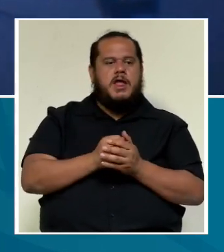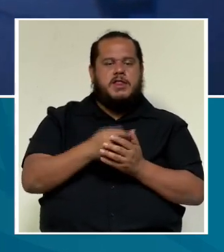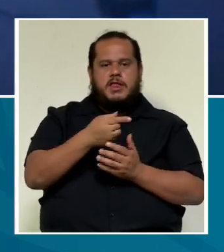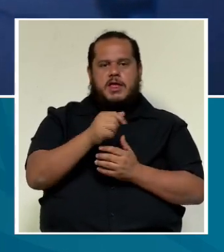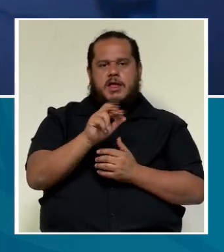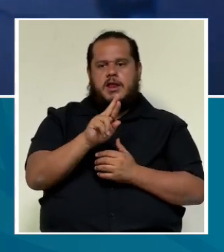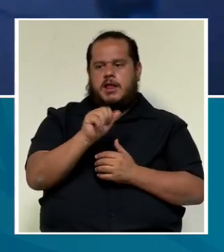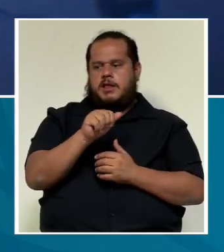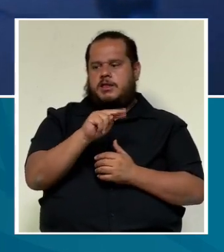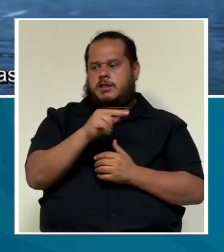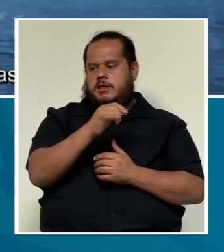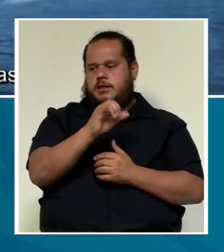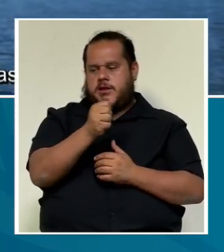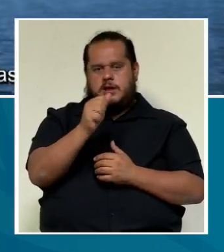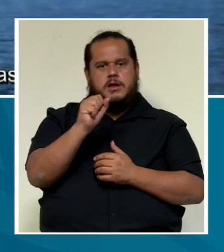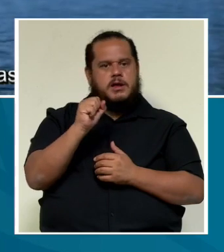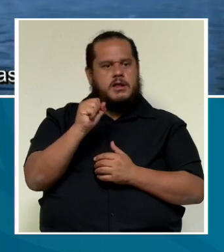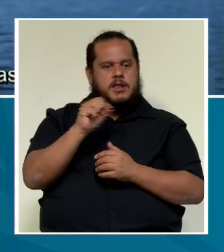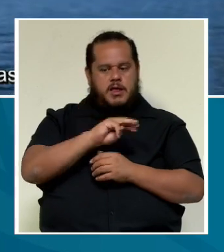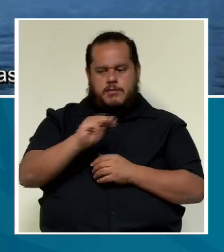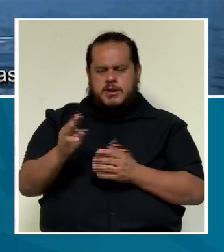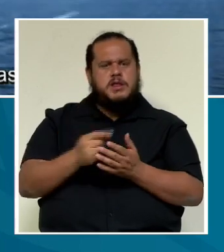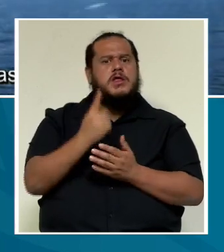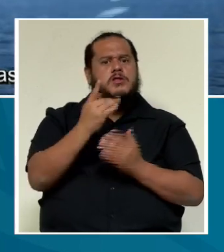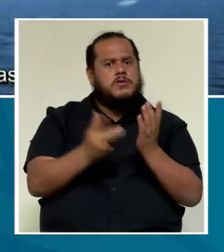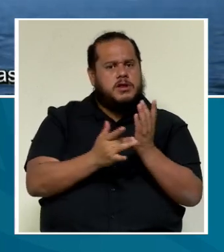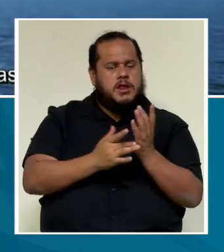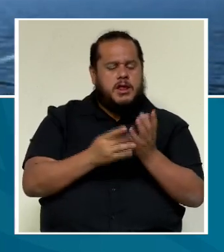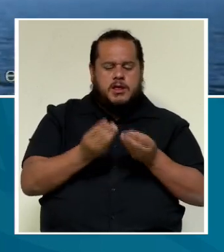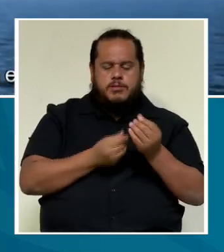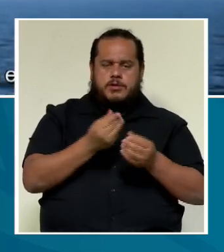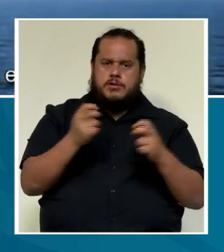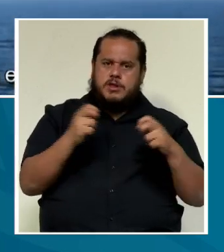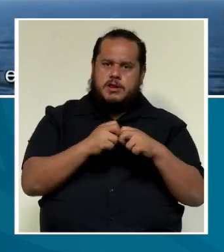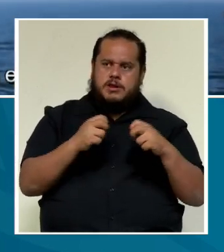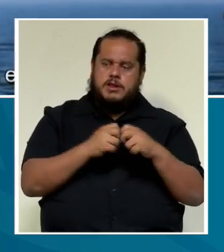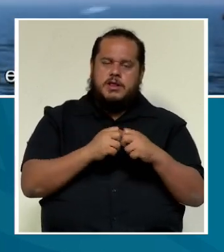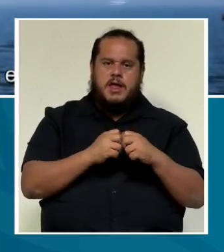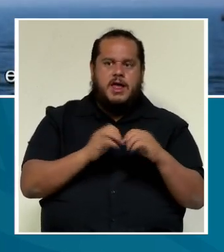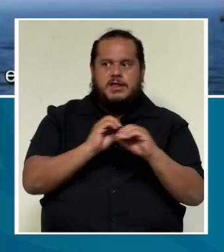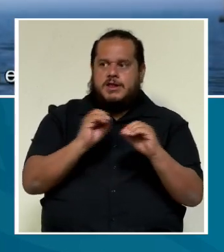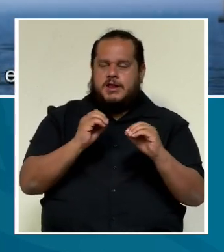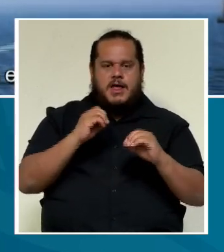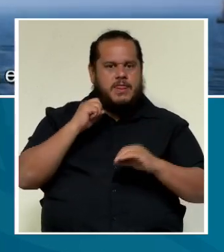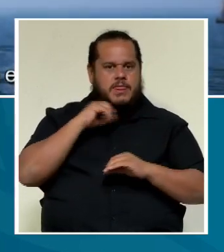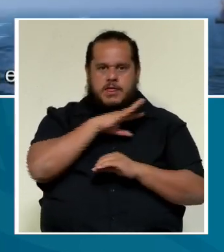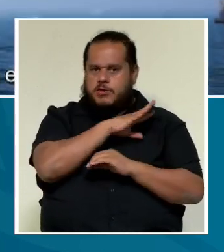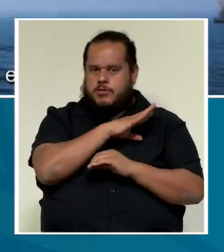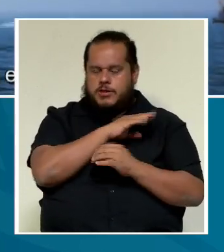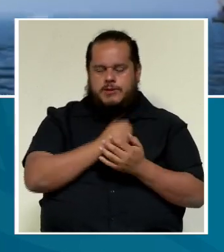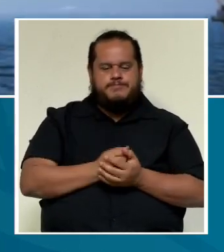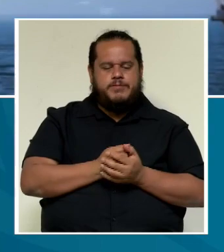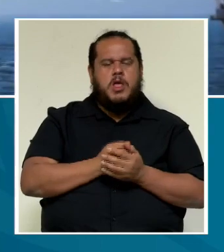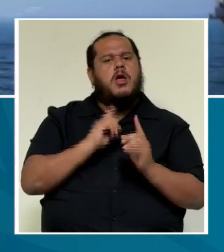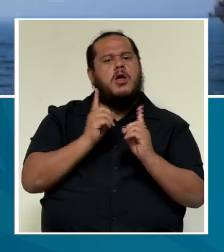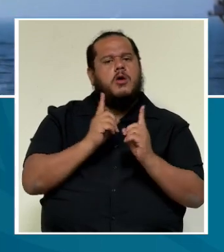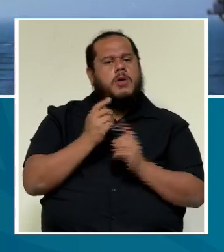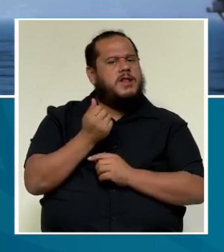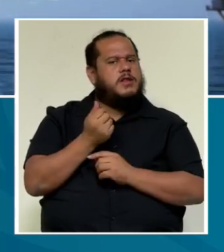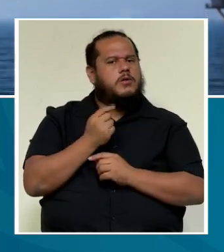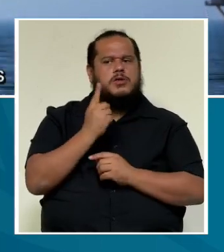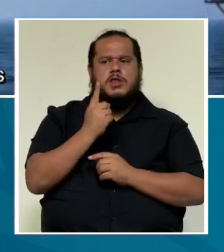marinas es que se trata de una tecnología que produce electricidad sin contaminar. ¿Cuál es el costo de